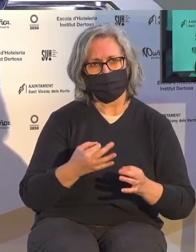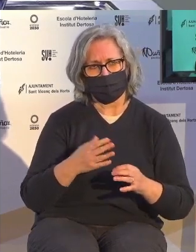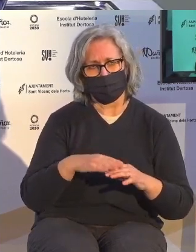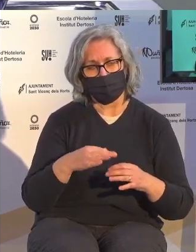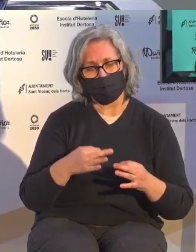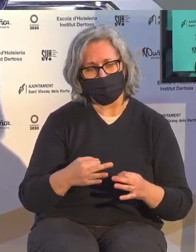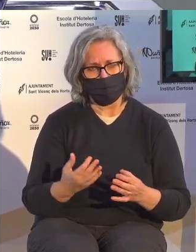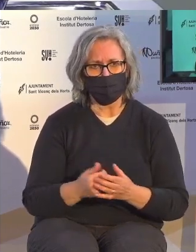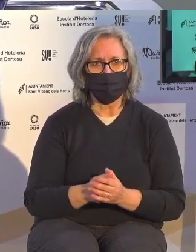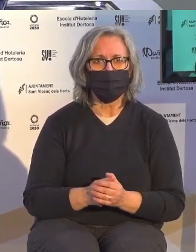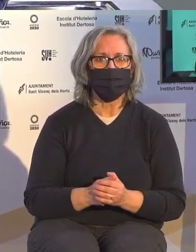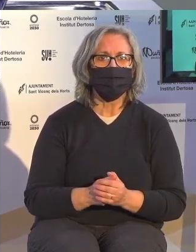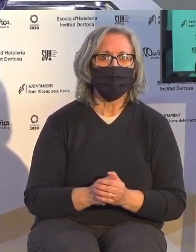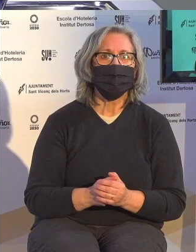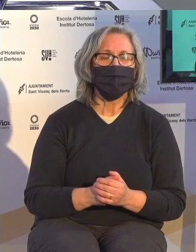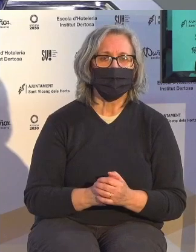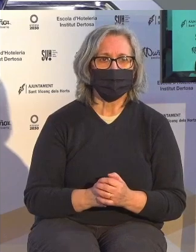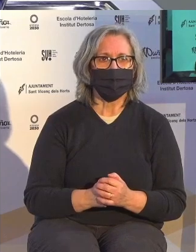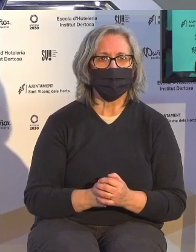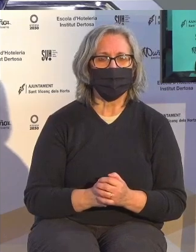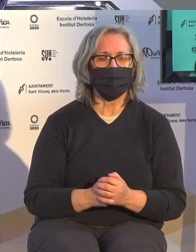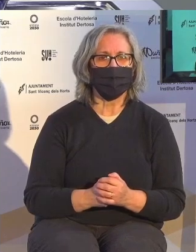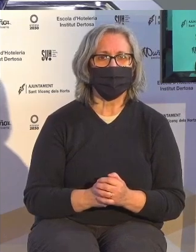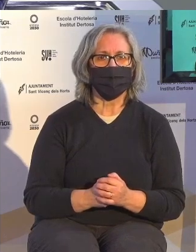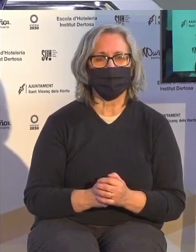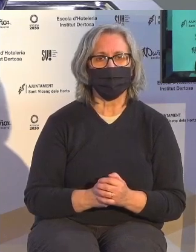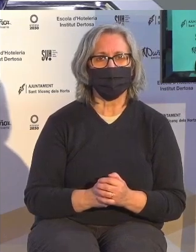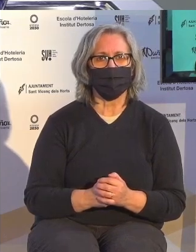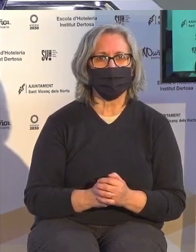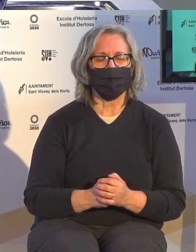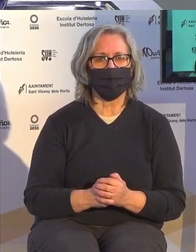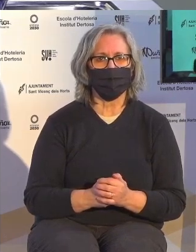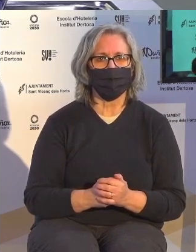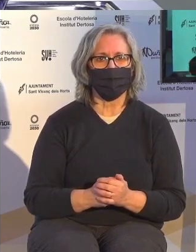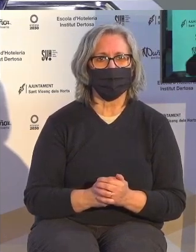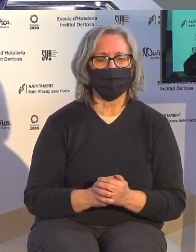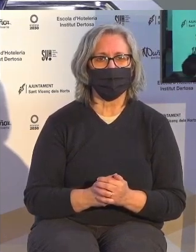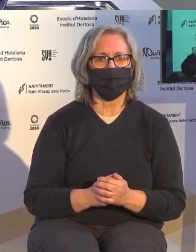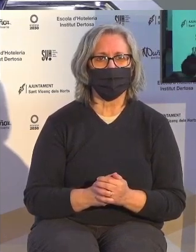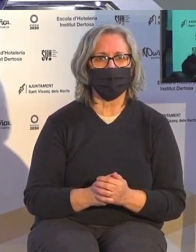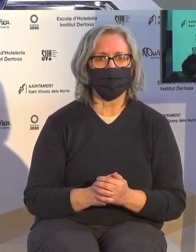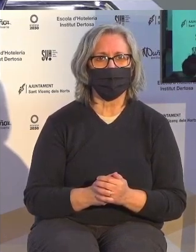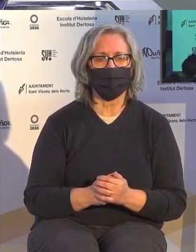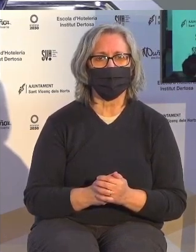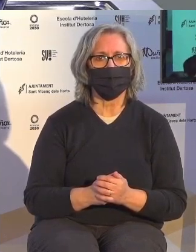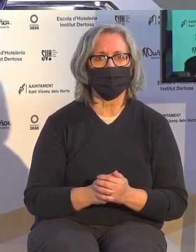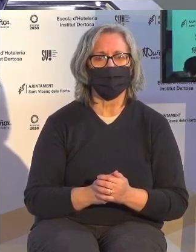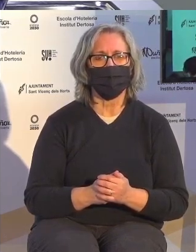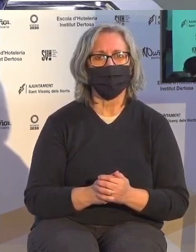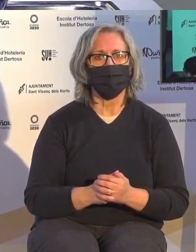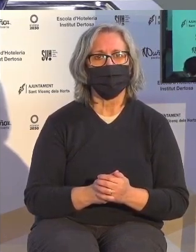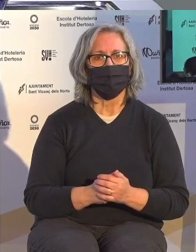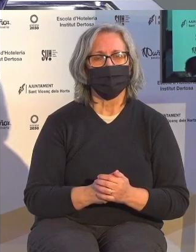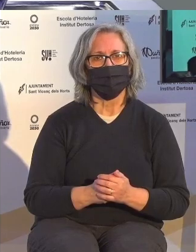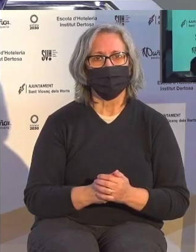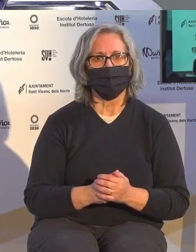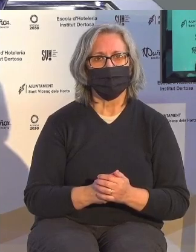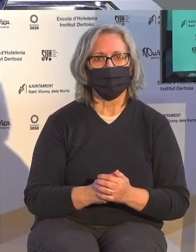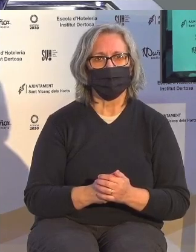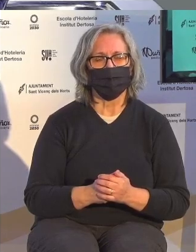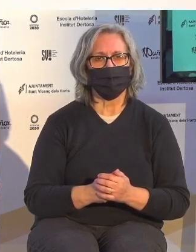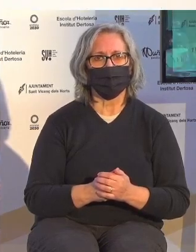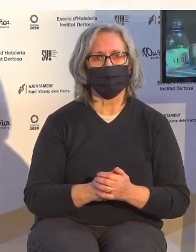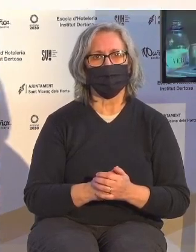a más cualidad más segura hasta la misma receta la pastelería hacemos mucho es lo que queremos dirigir siempre